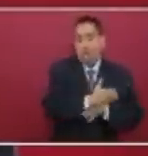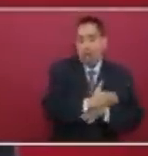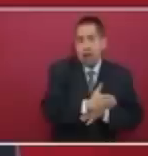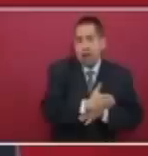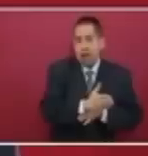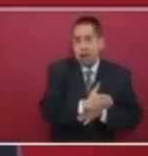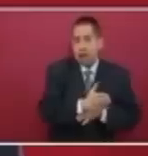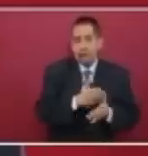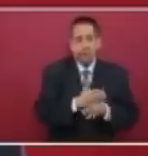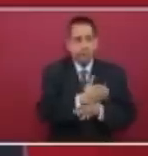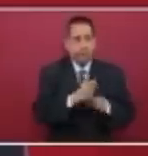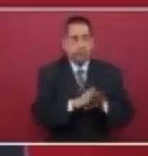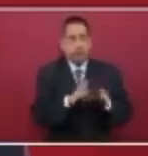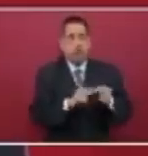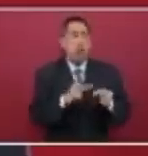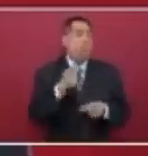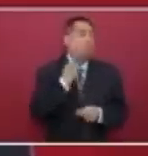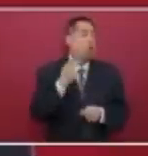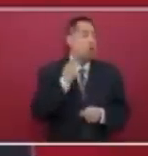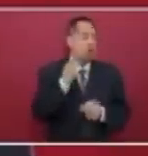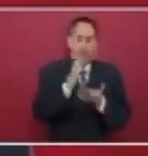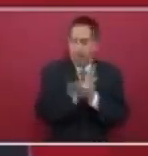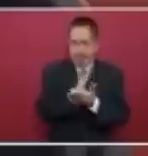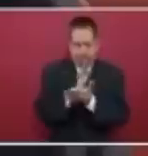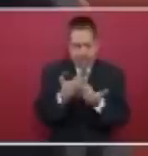asuntos políticos